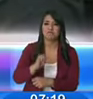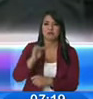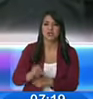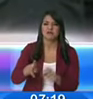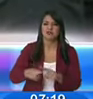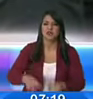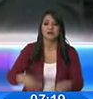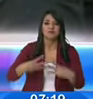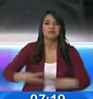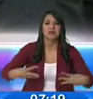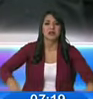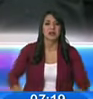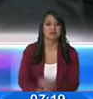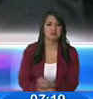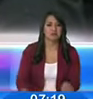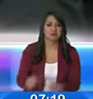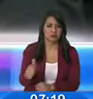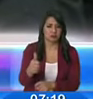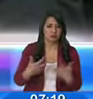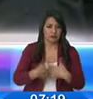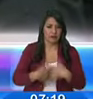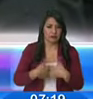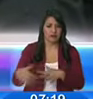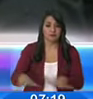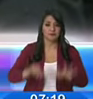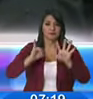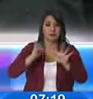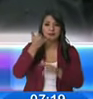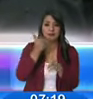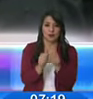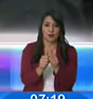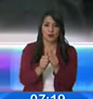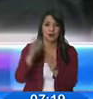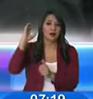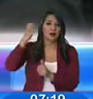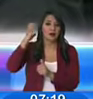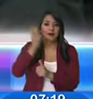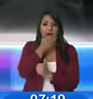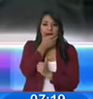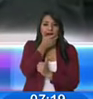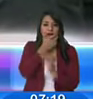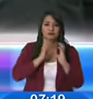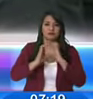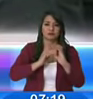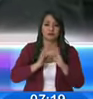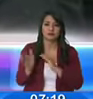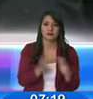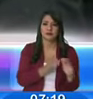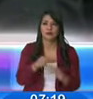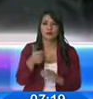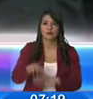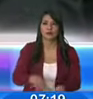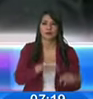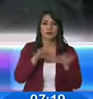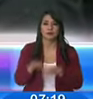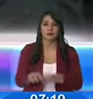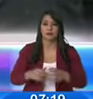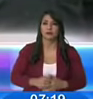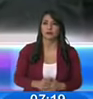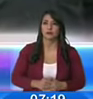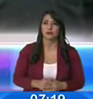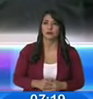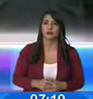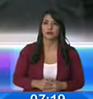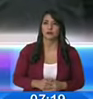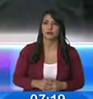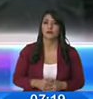artefactos explosivos improvisados, 6 celulares, un radio de comunicaciones, un computador